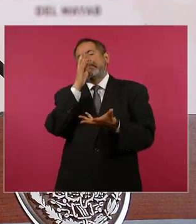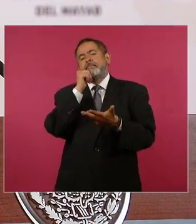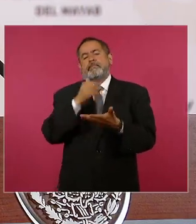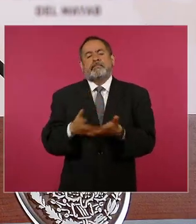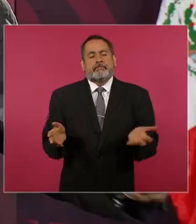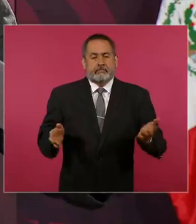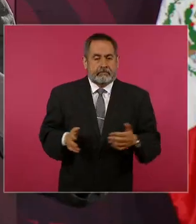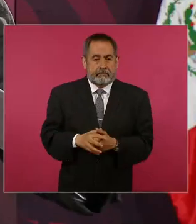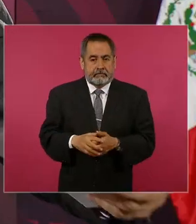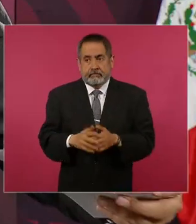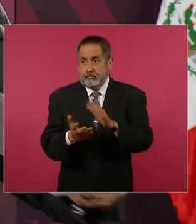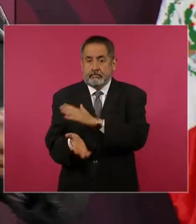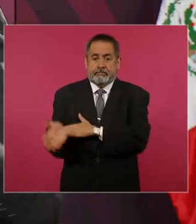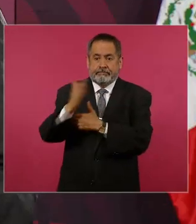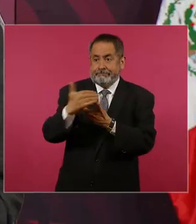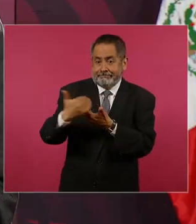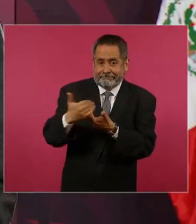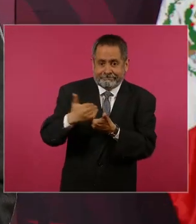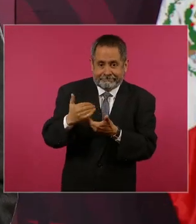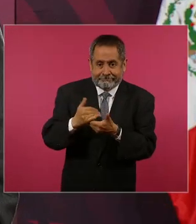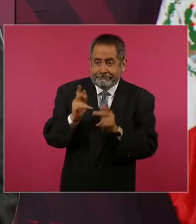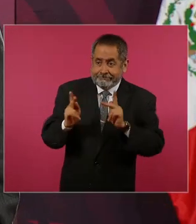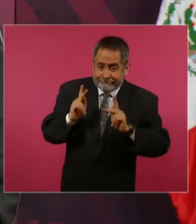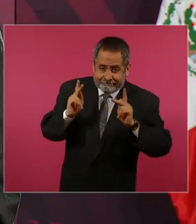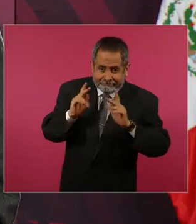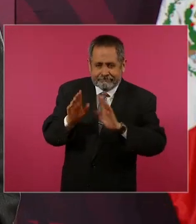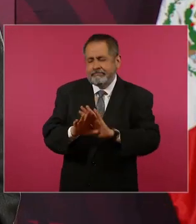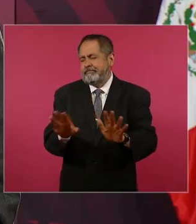estar todo el tiempo